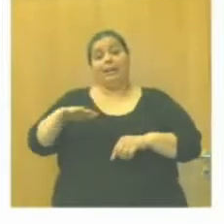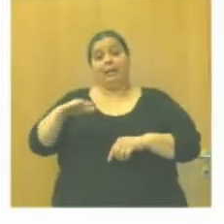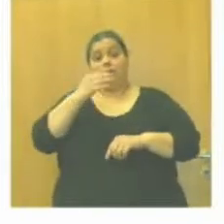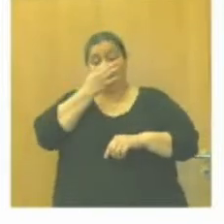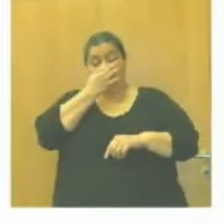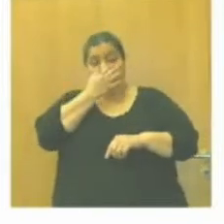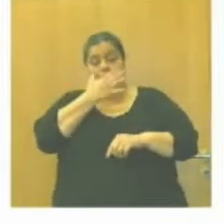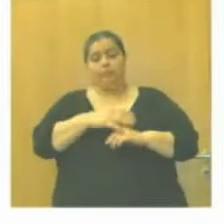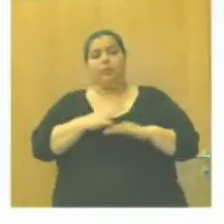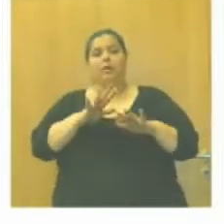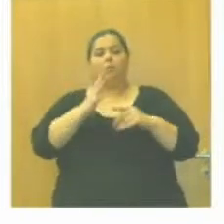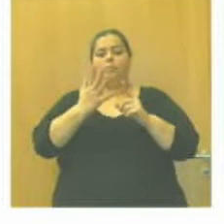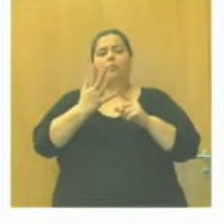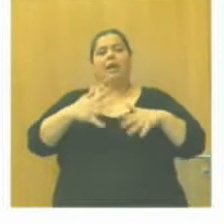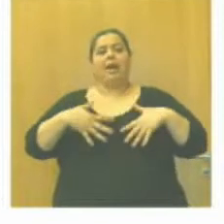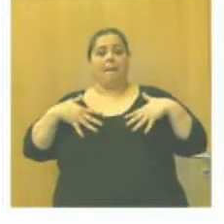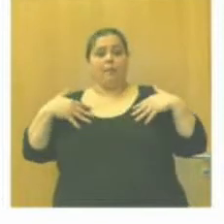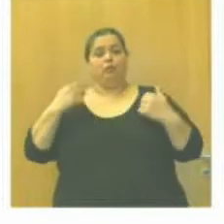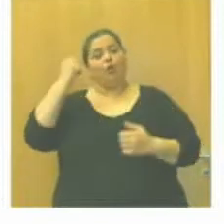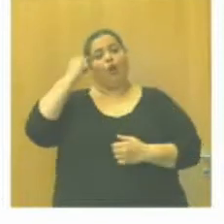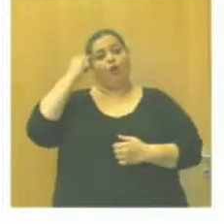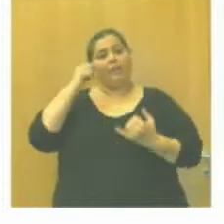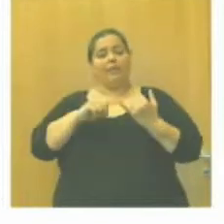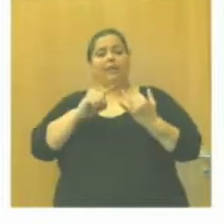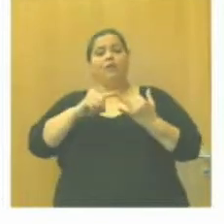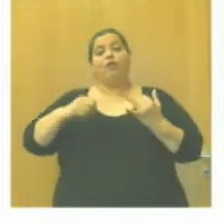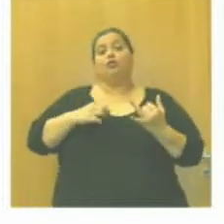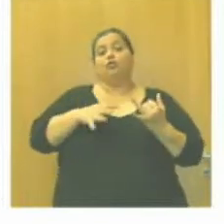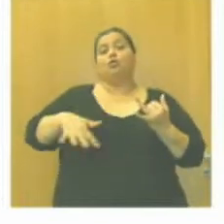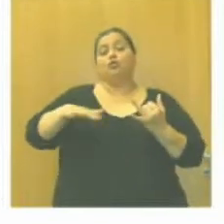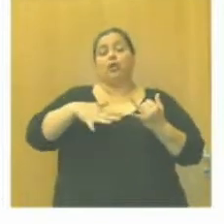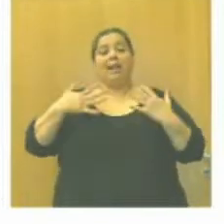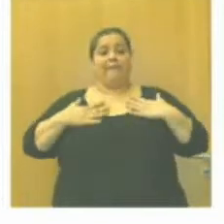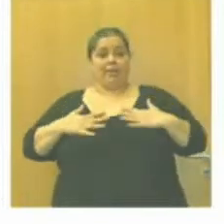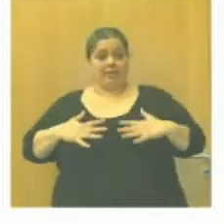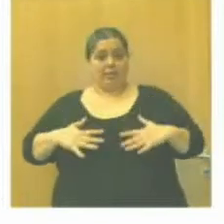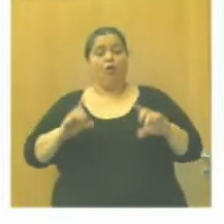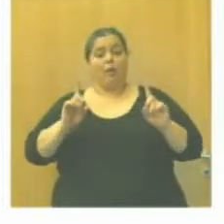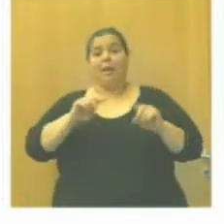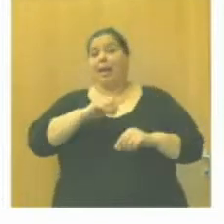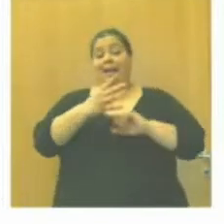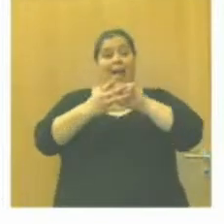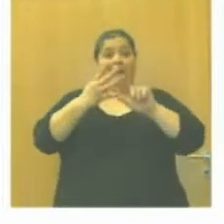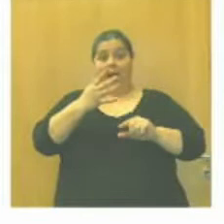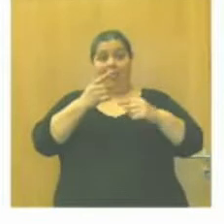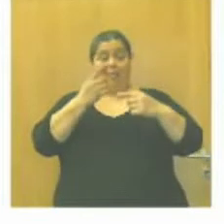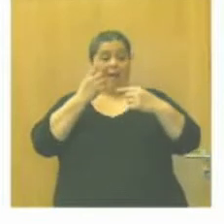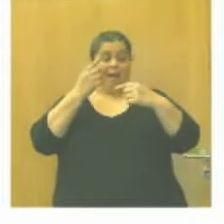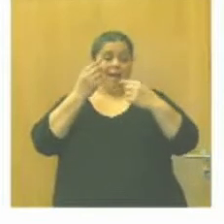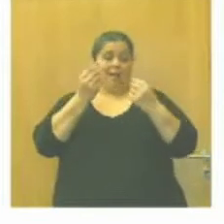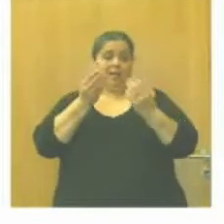la emoción, el cognitivo, el social y el físico. Y en cada dominio se